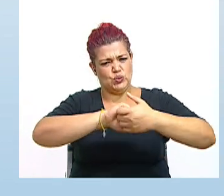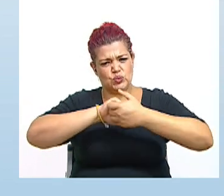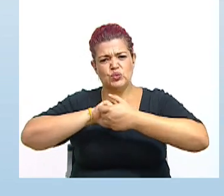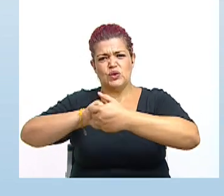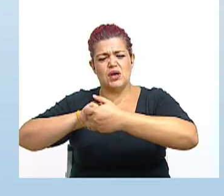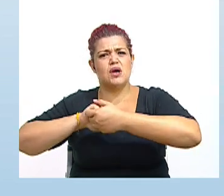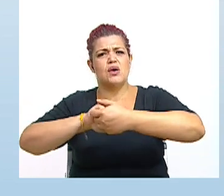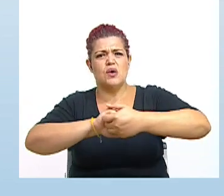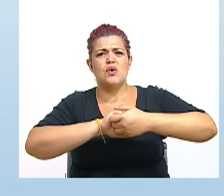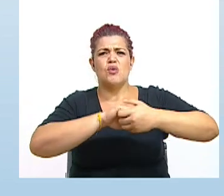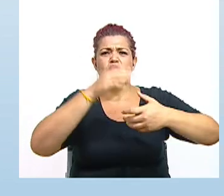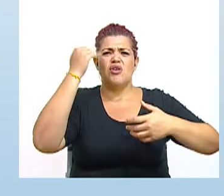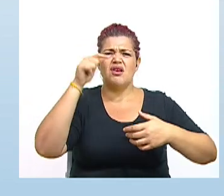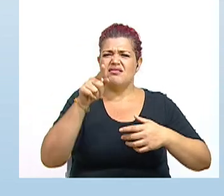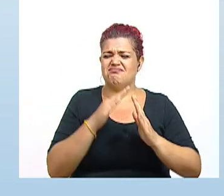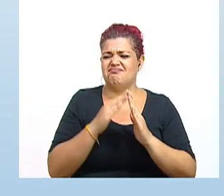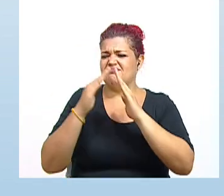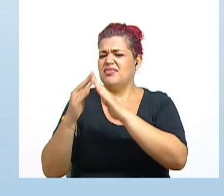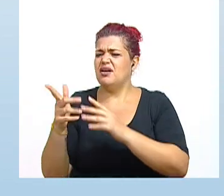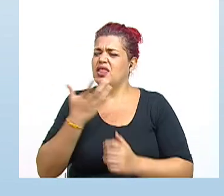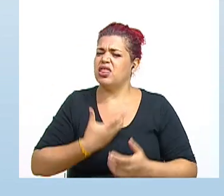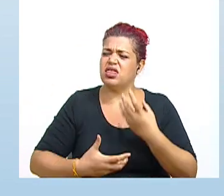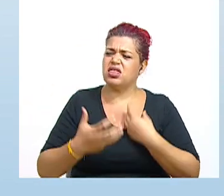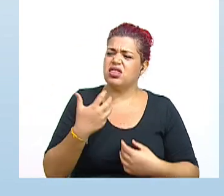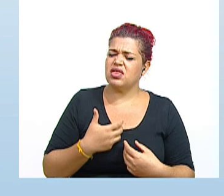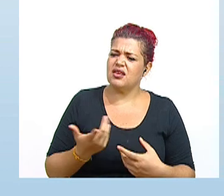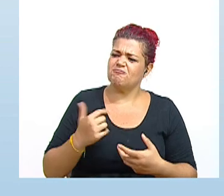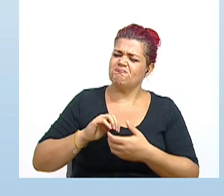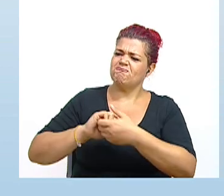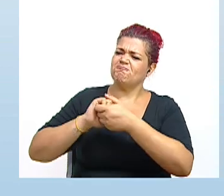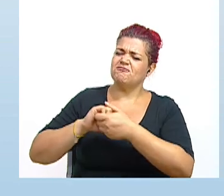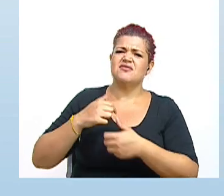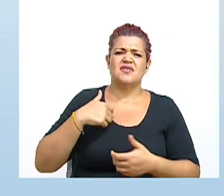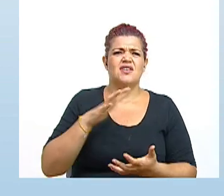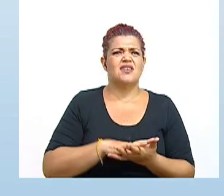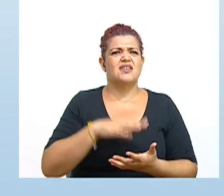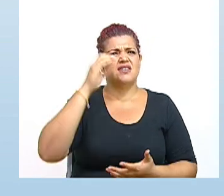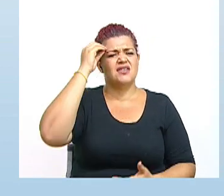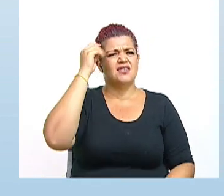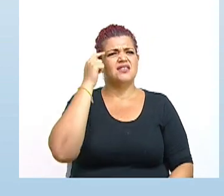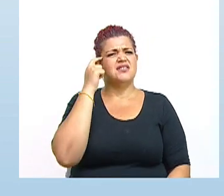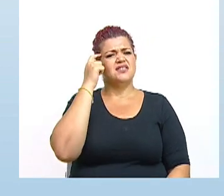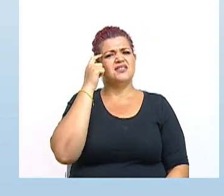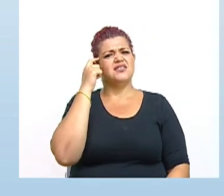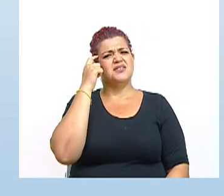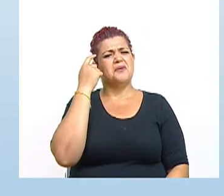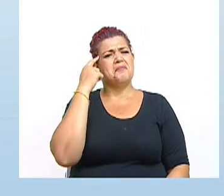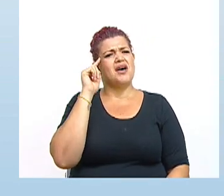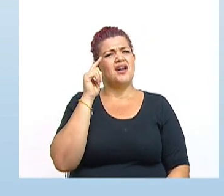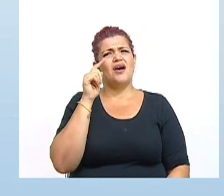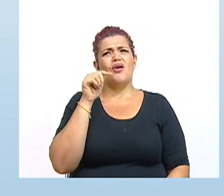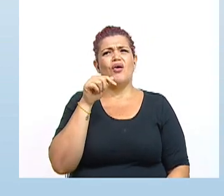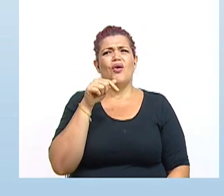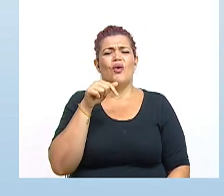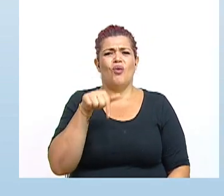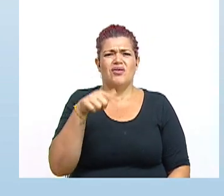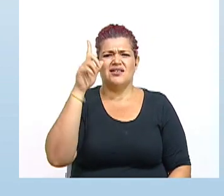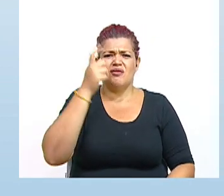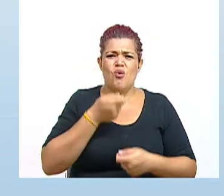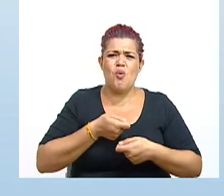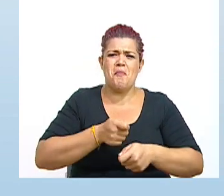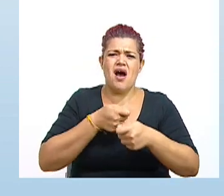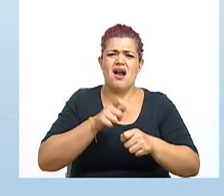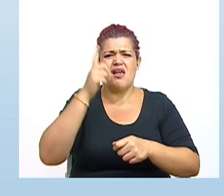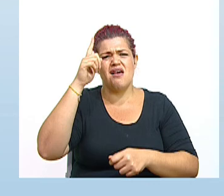vecino sufre. Ojalá que esto nos sirva de alguna manera de reflexión para que hoy fue Upala, hoy